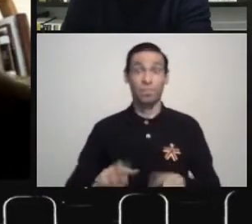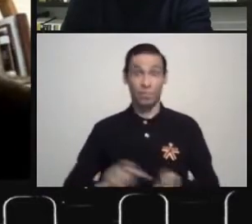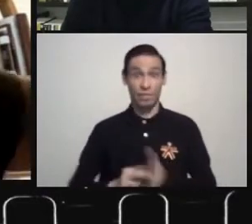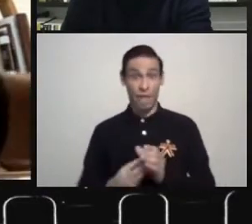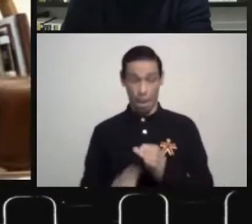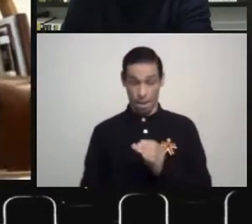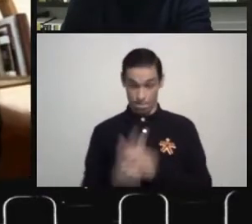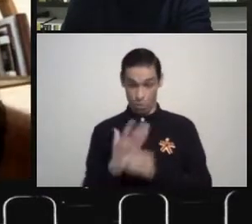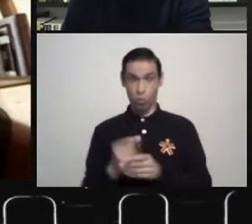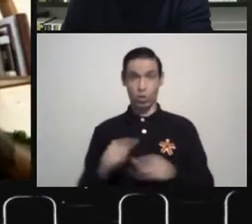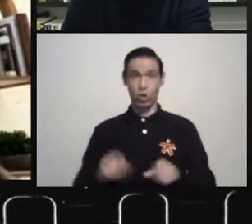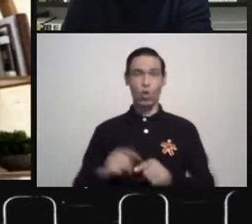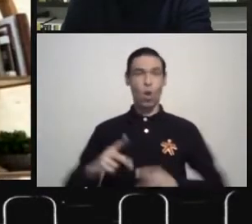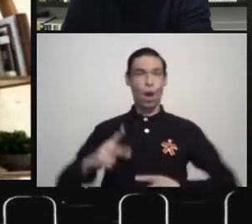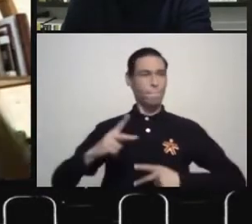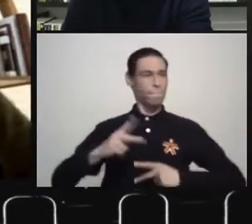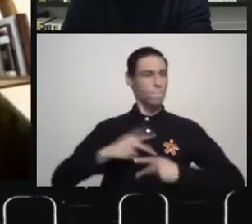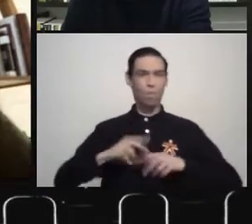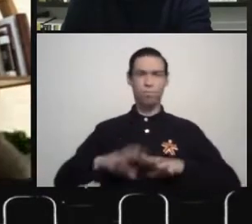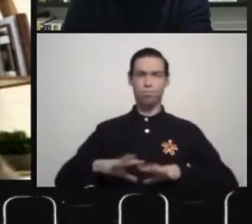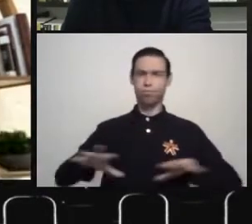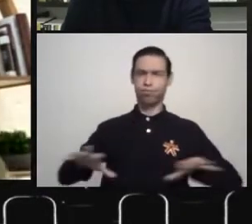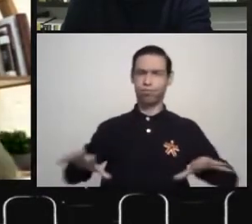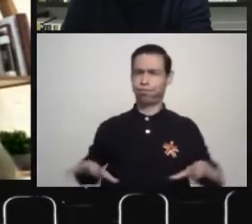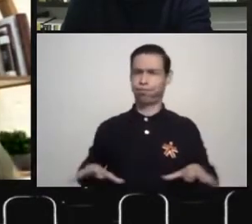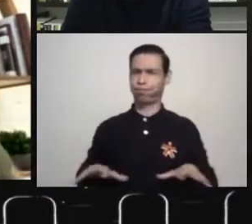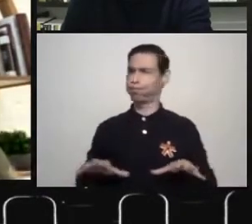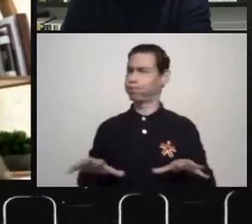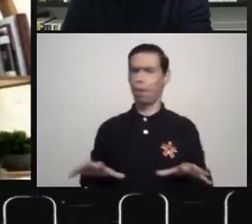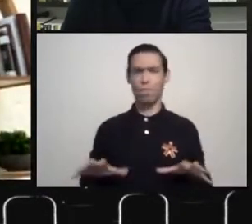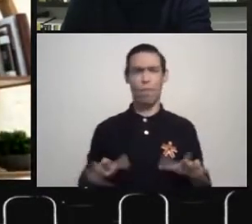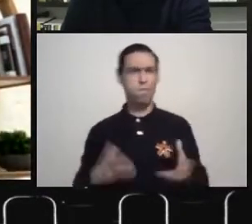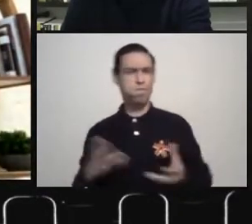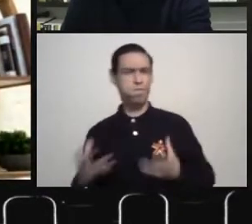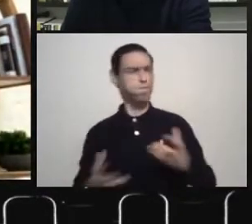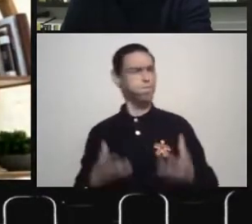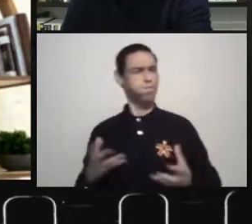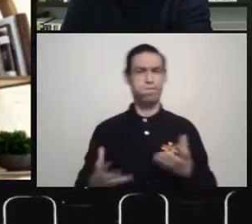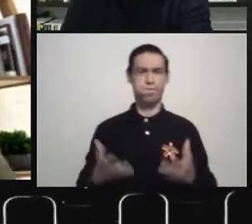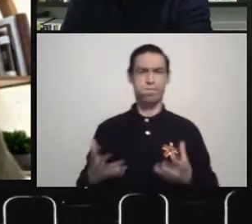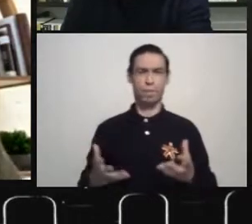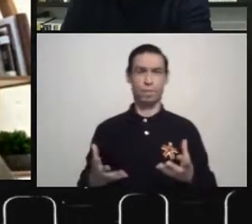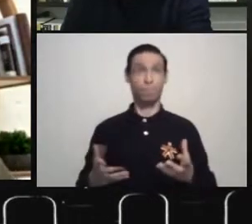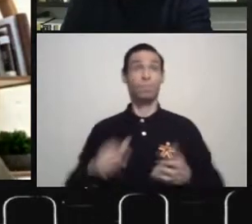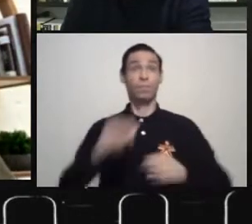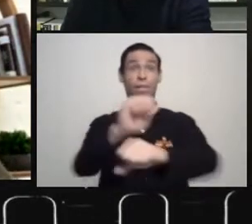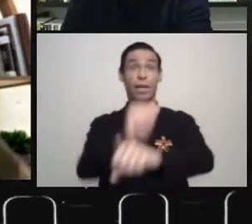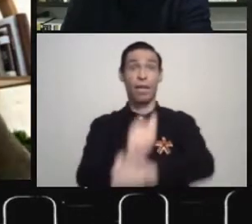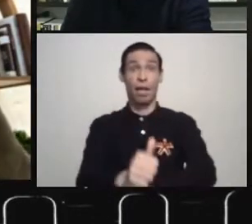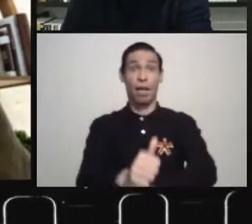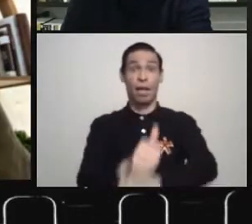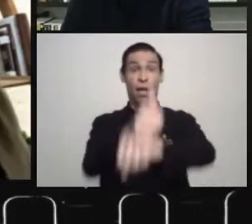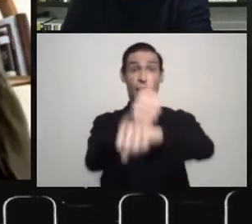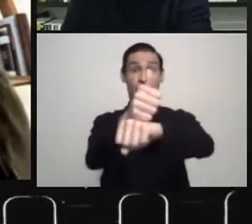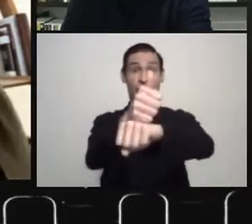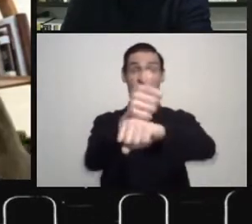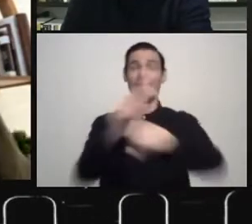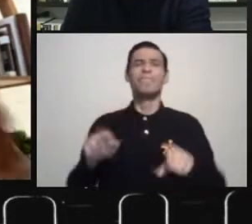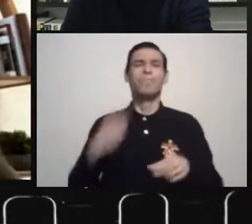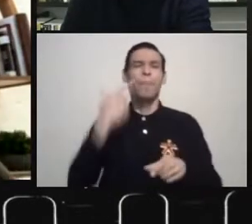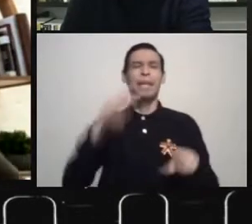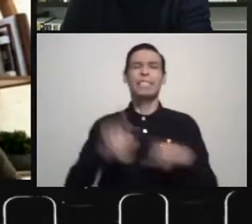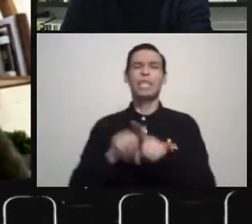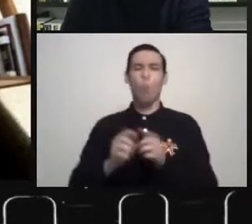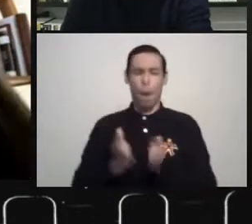esta gran naviera, tiene 3 barcos parados y le dice al señor Beltrán, dice, mira, aquí están las llaves, este es tu barco, cabrón, y tienes este